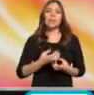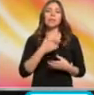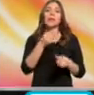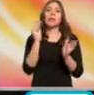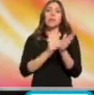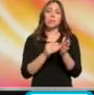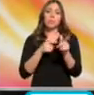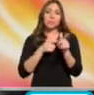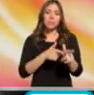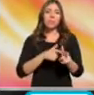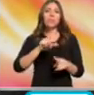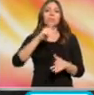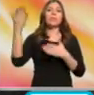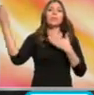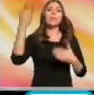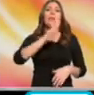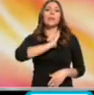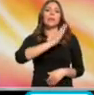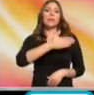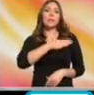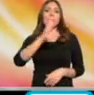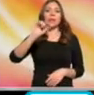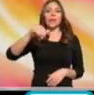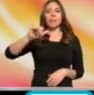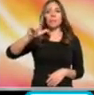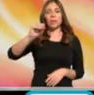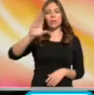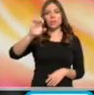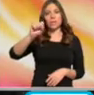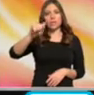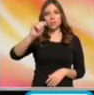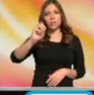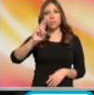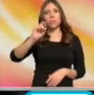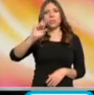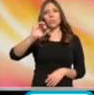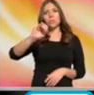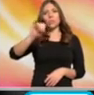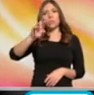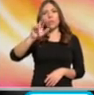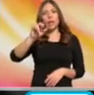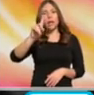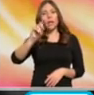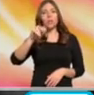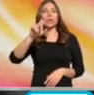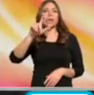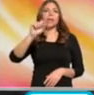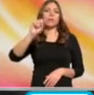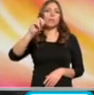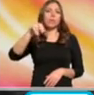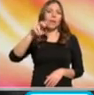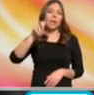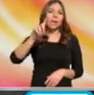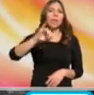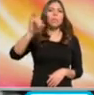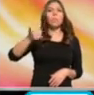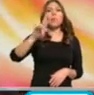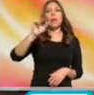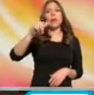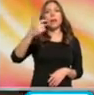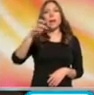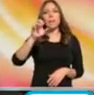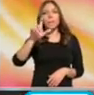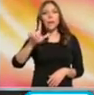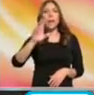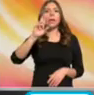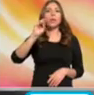De España llegaron Rocío Jurado, Camilo Sesto, Nelson Nel, aquí Camilo José Sesto me José, encanta. Juan Gabriel, toda esa gente. Carlos, claro, Roberto